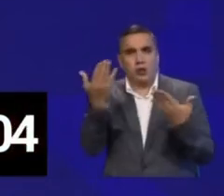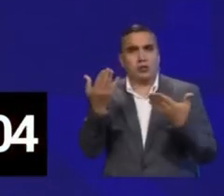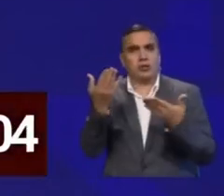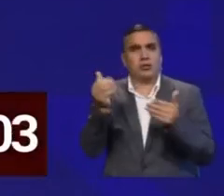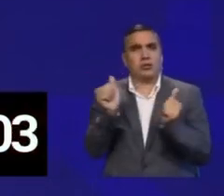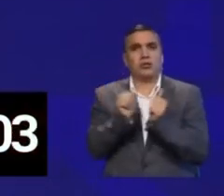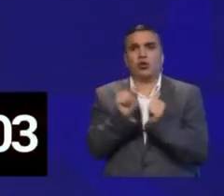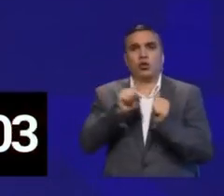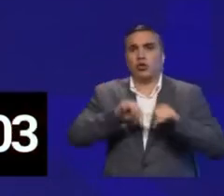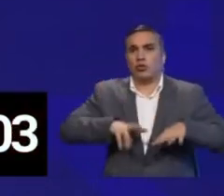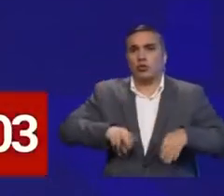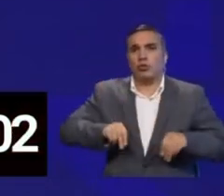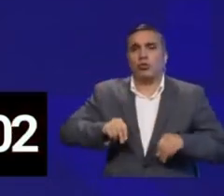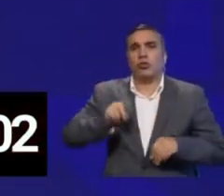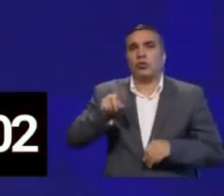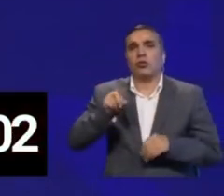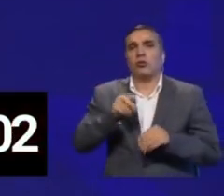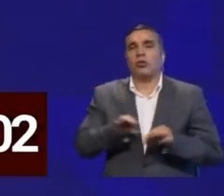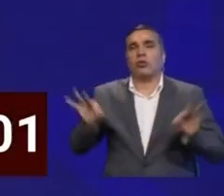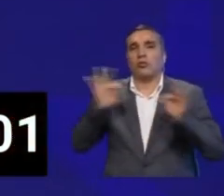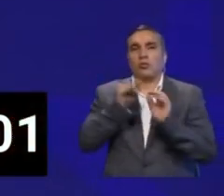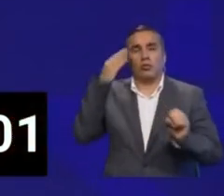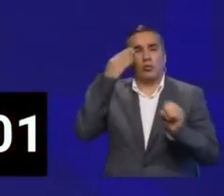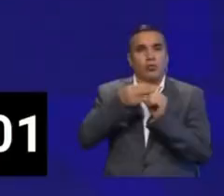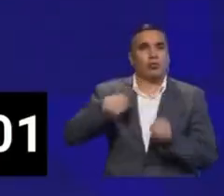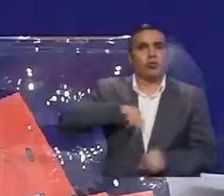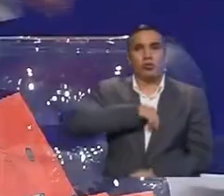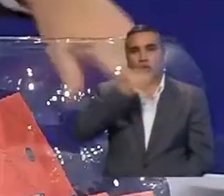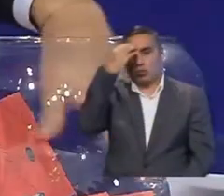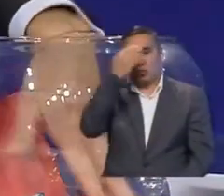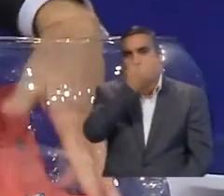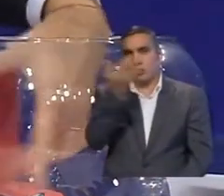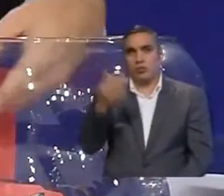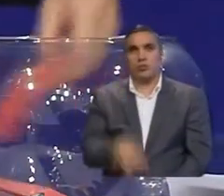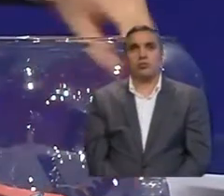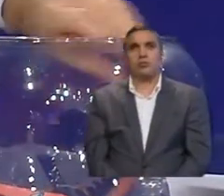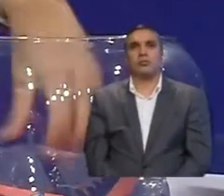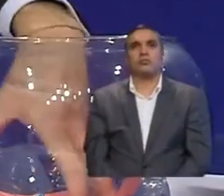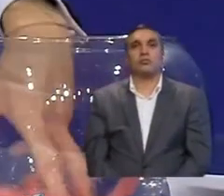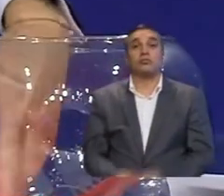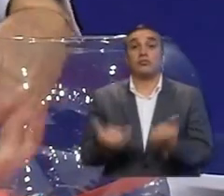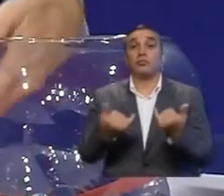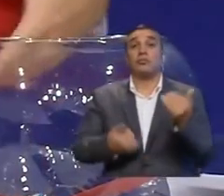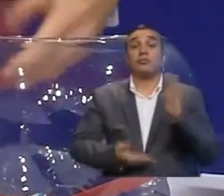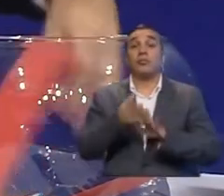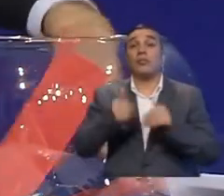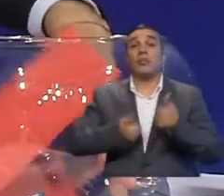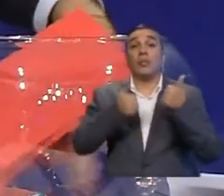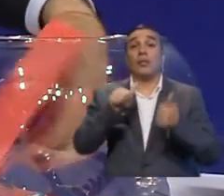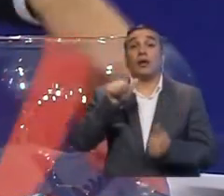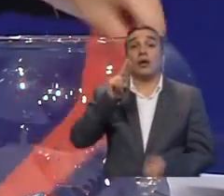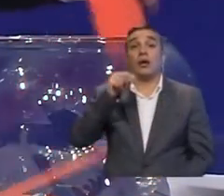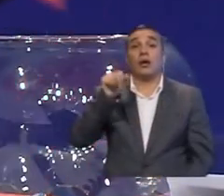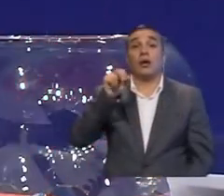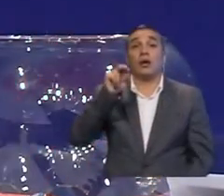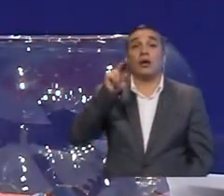sean corruptos? Ese es el gran desafío de nuestra educación. Continuamos ahora con el candidato